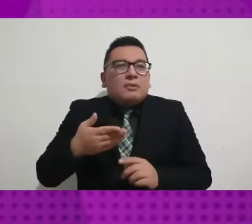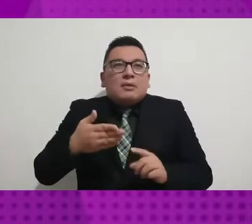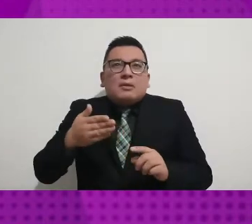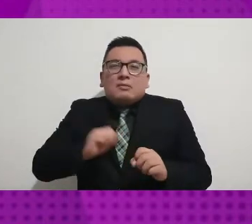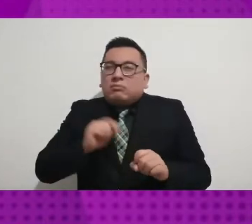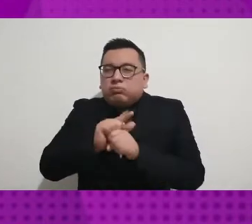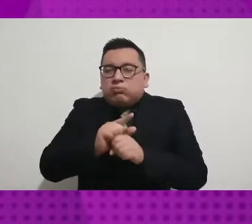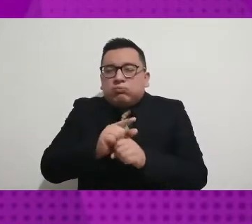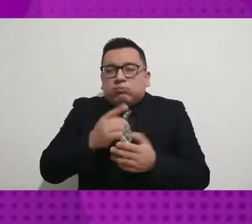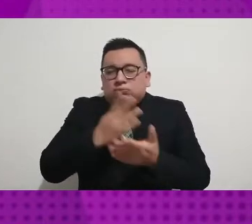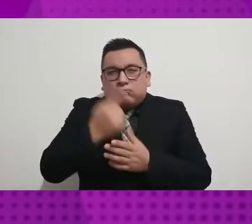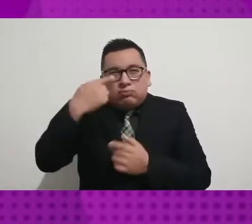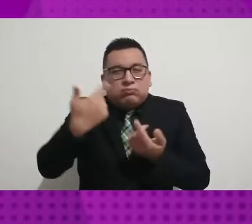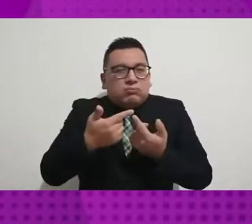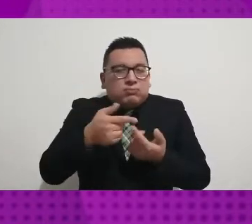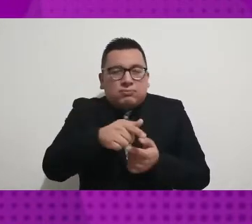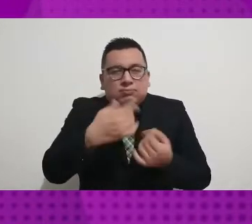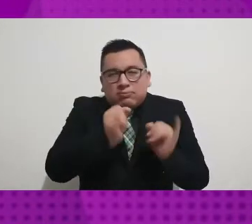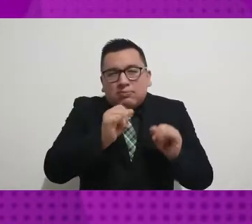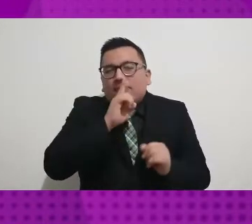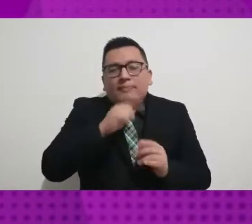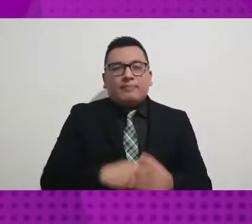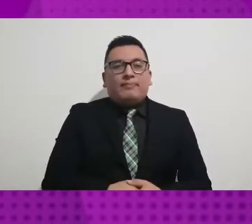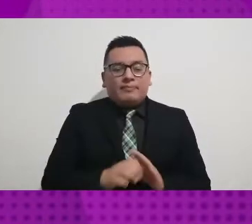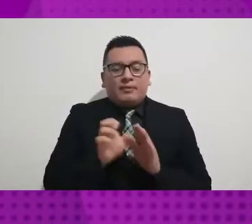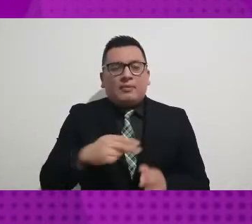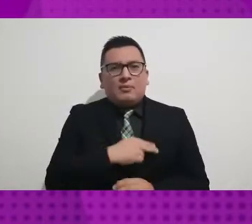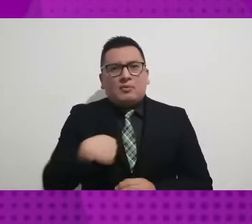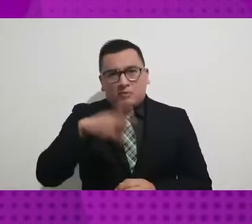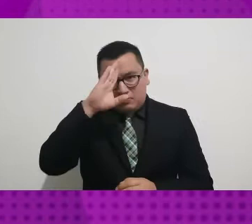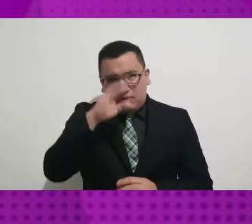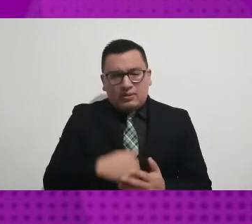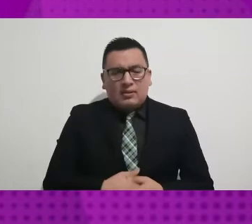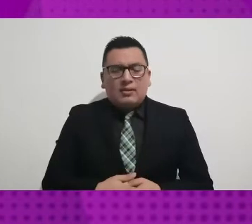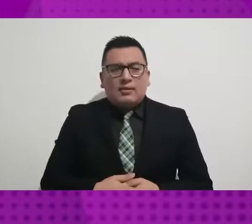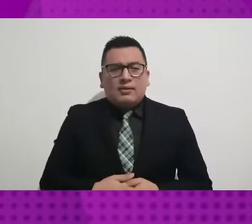la candidatura no es exclusiva de las candidaturas independientes. Si